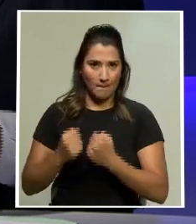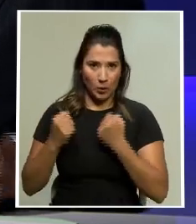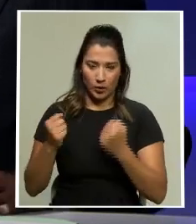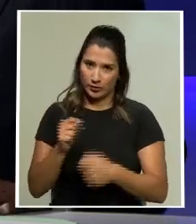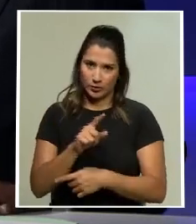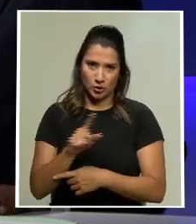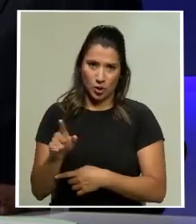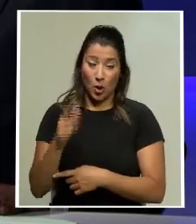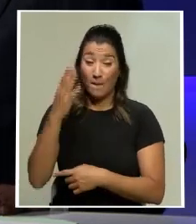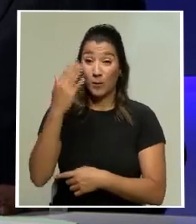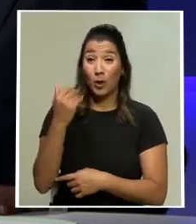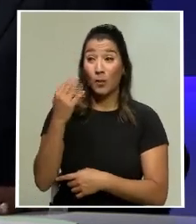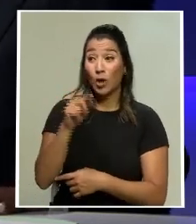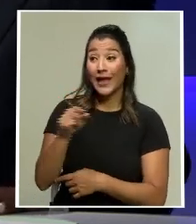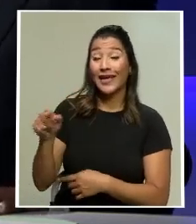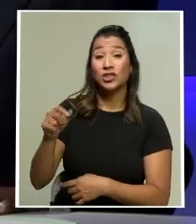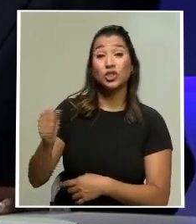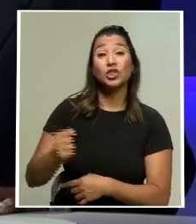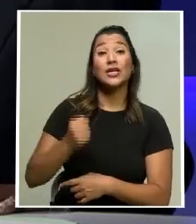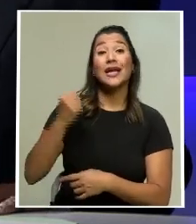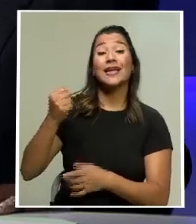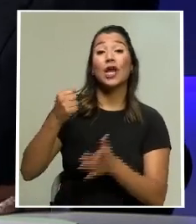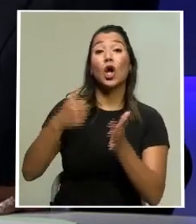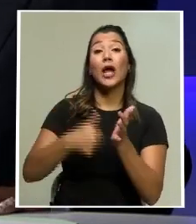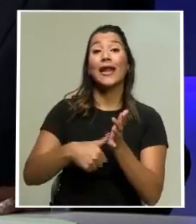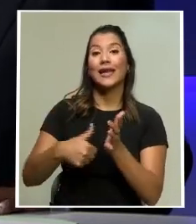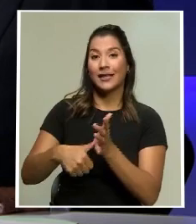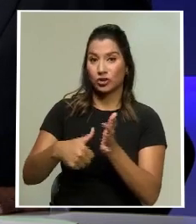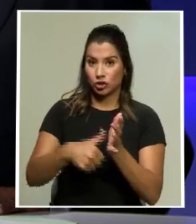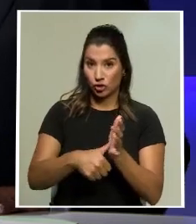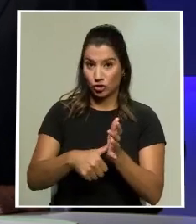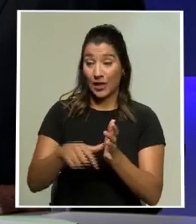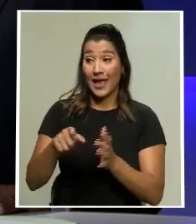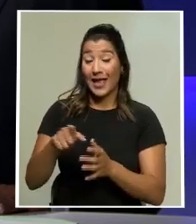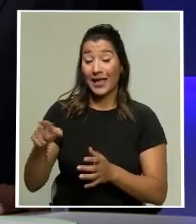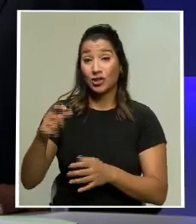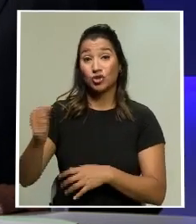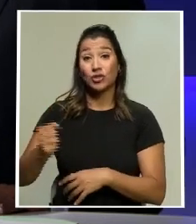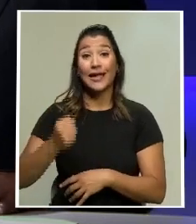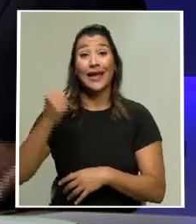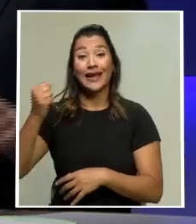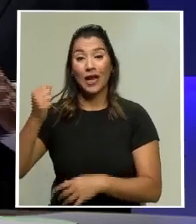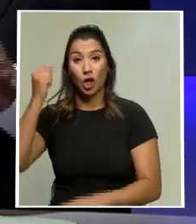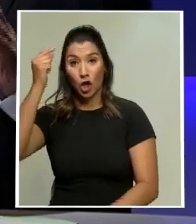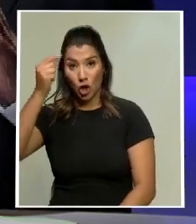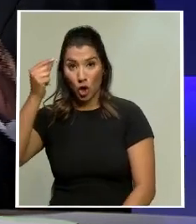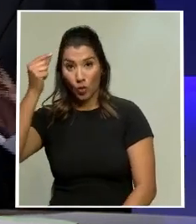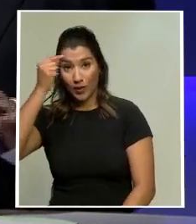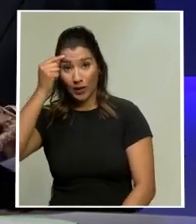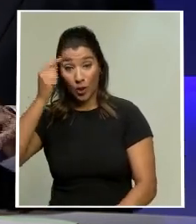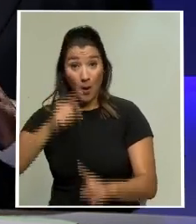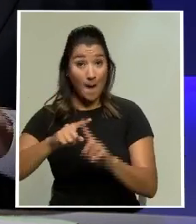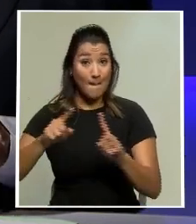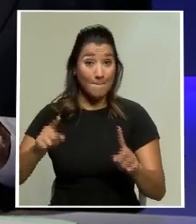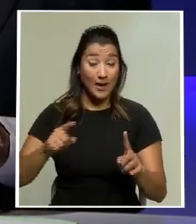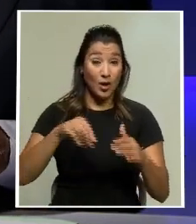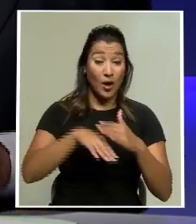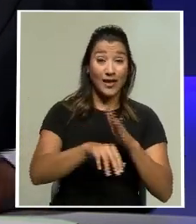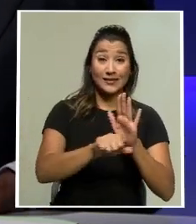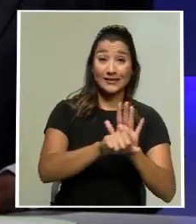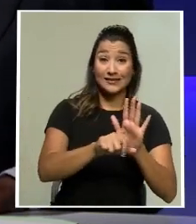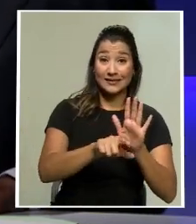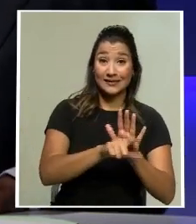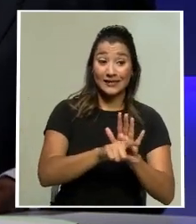porque ellos ganaron unas elecciones y obtuvieron el Ejecutivo, pero la Asamblea Legislativa